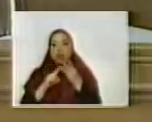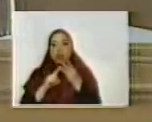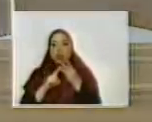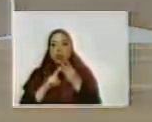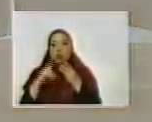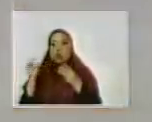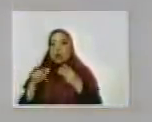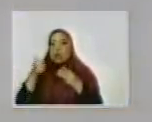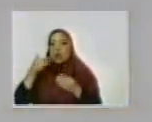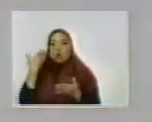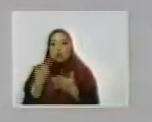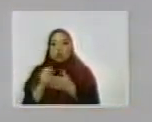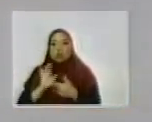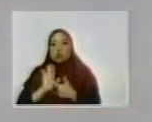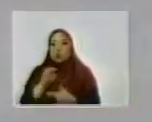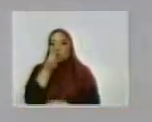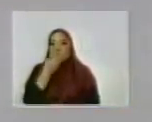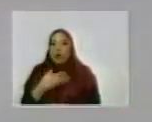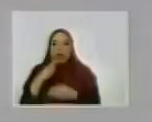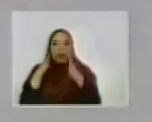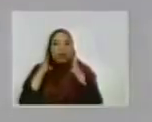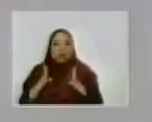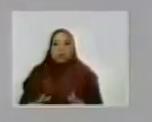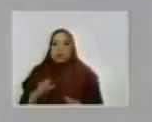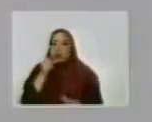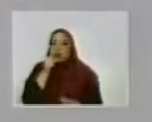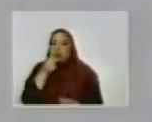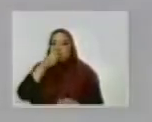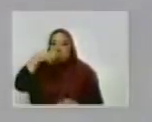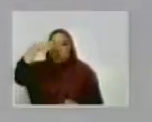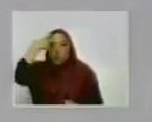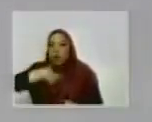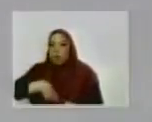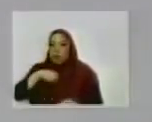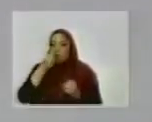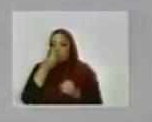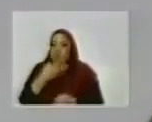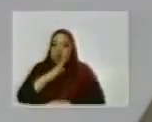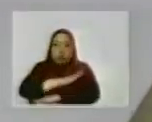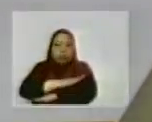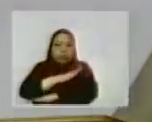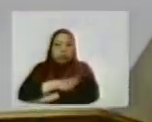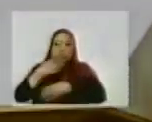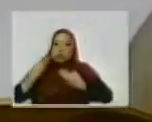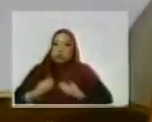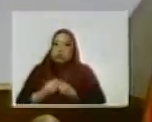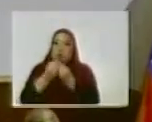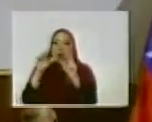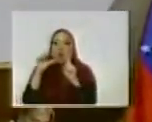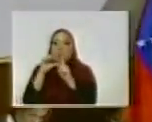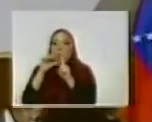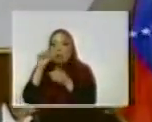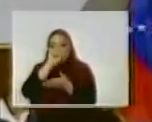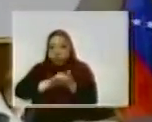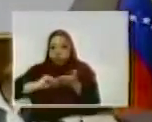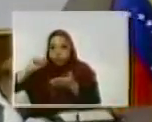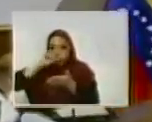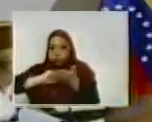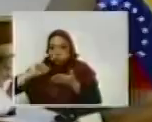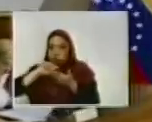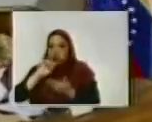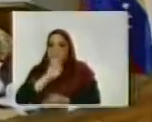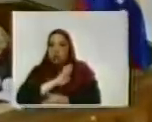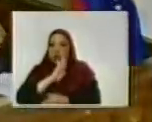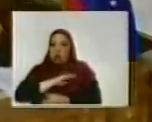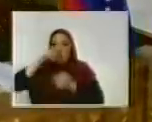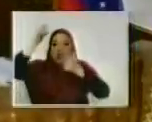dar testimonio de la calidad humana de este insigne compatriota revolucionario, acompañando las palabras escritas de puño y letra del